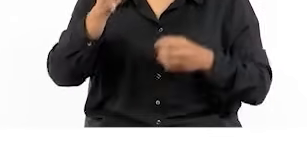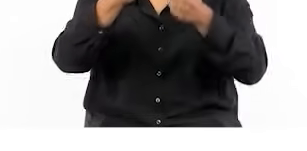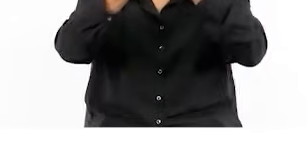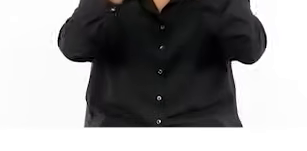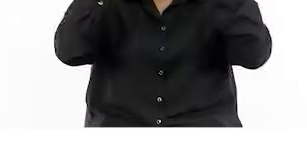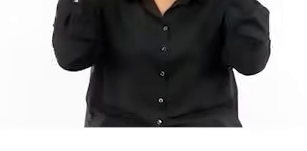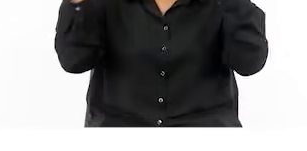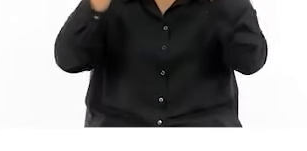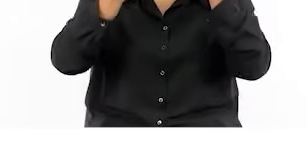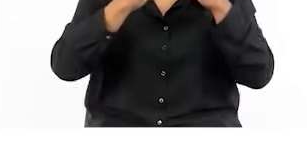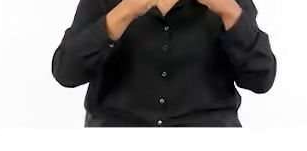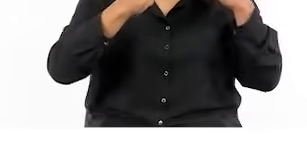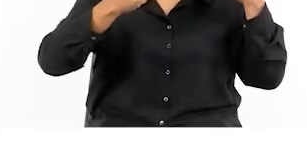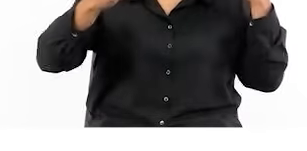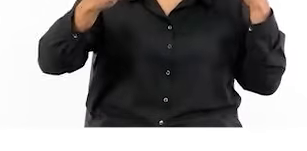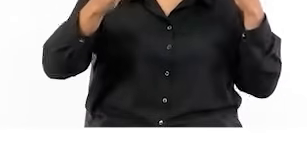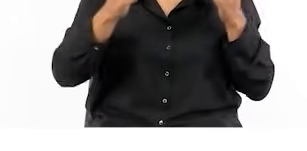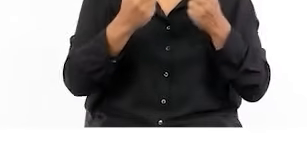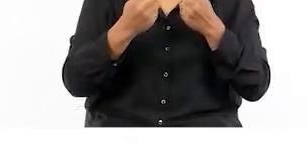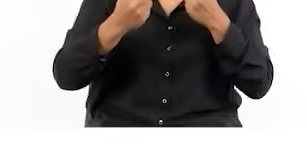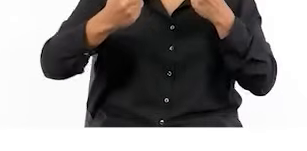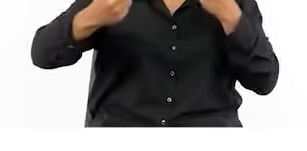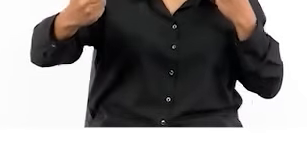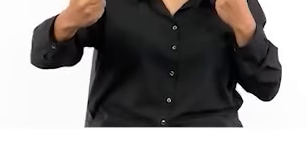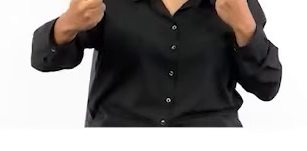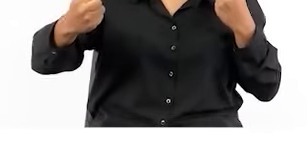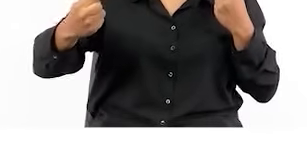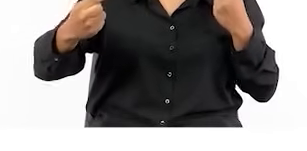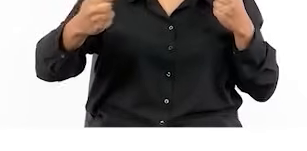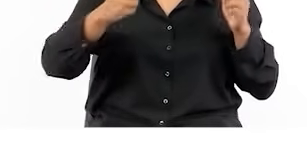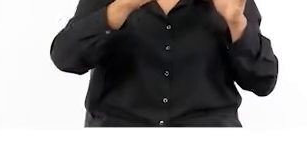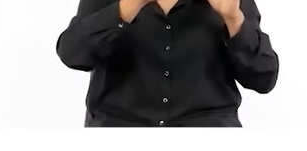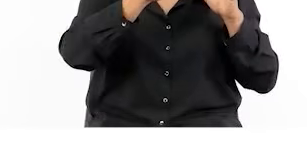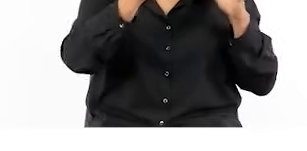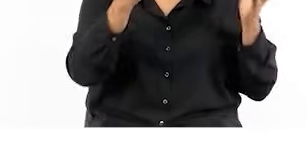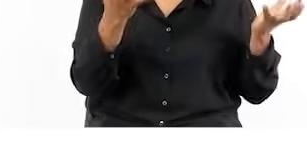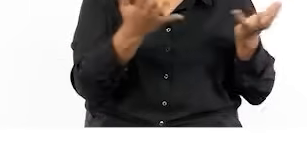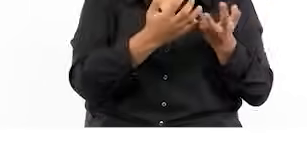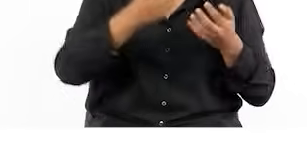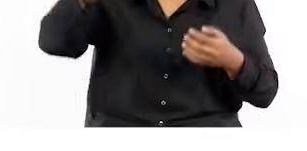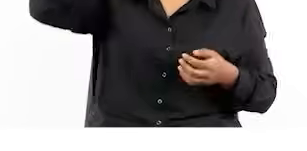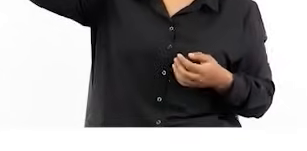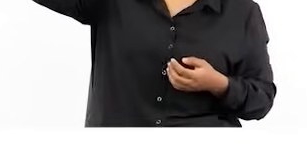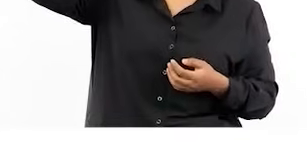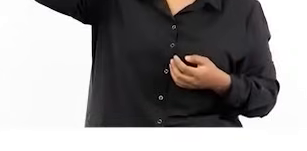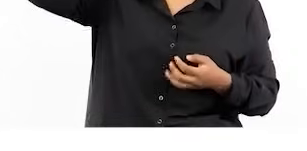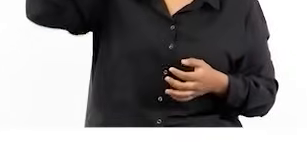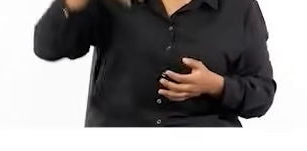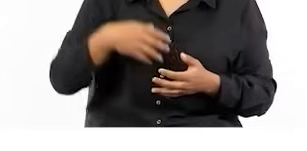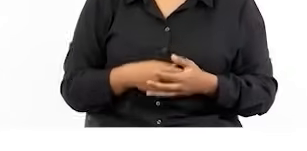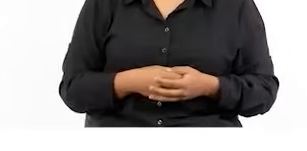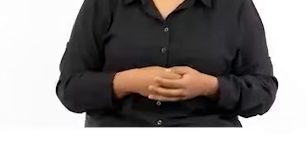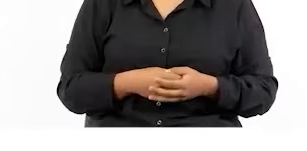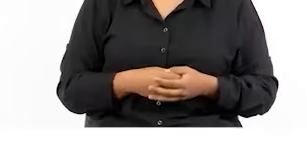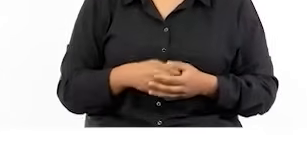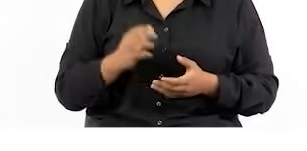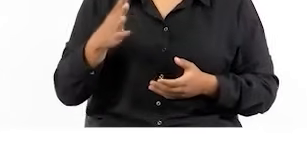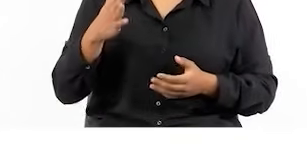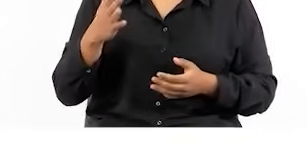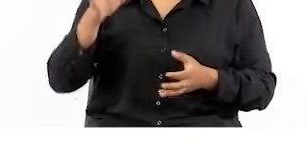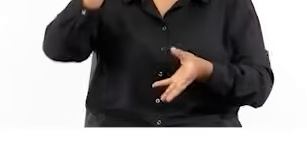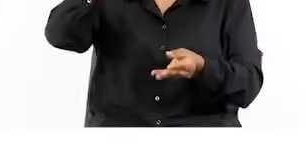y a 152.1 millones de kilómetros cuando se encuentra en el afelio, el punto más